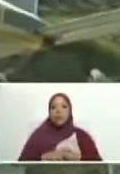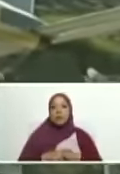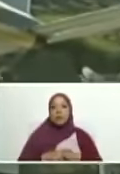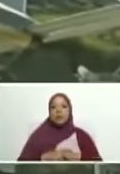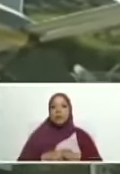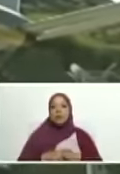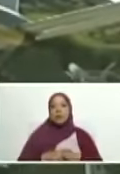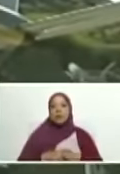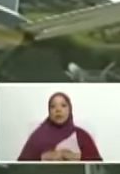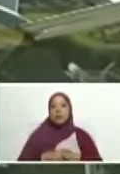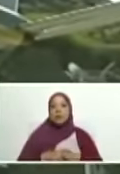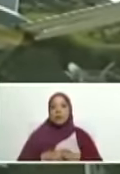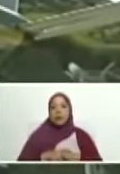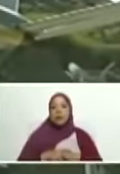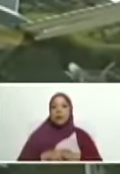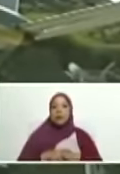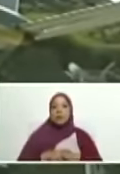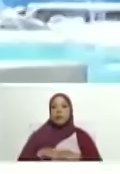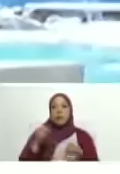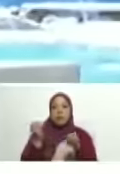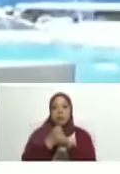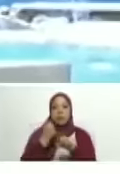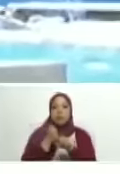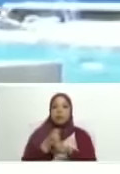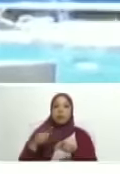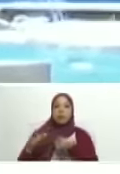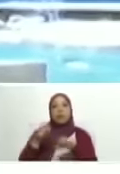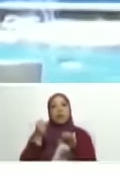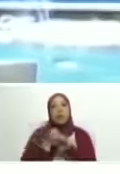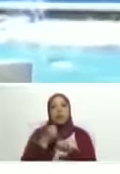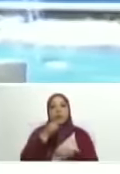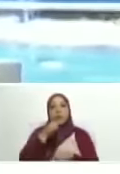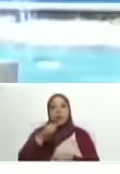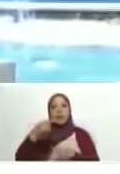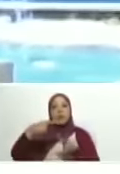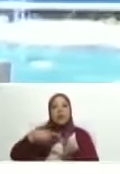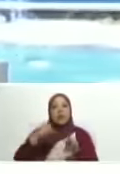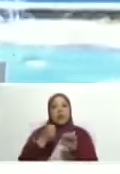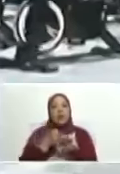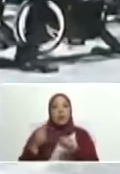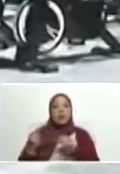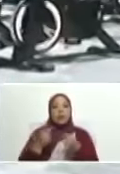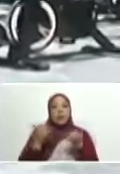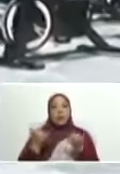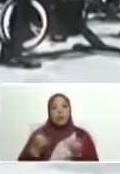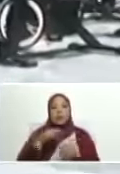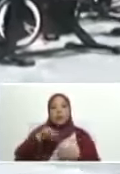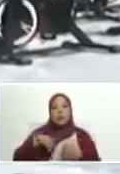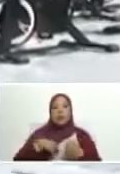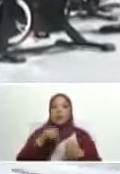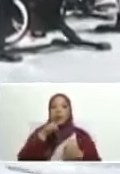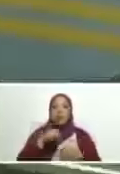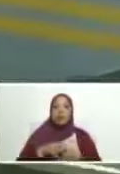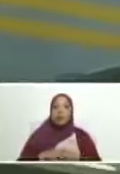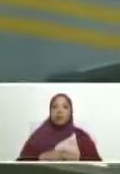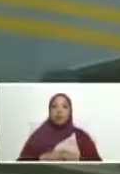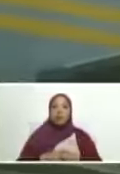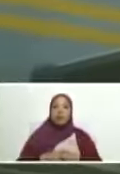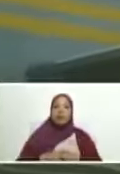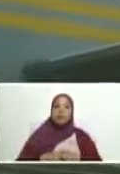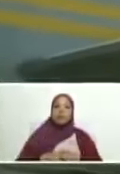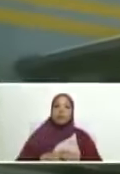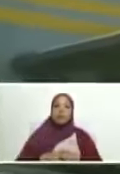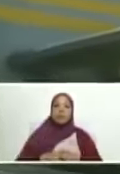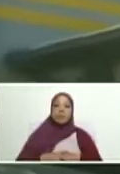y más allá, por allá y más por allá, que Dios me los bendiga. Frente a usted puede observar una rosa de los